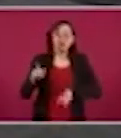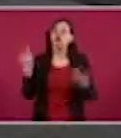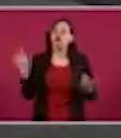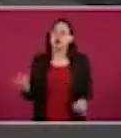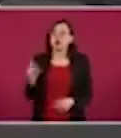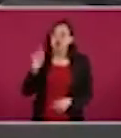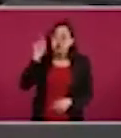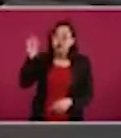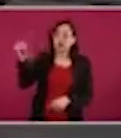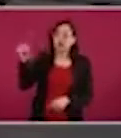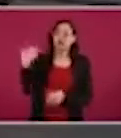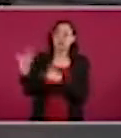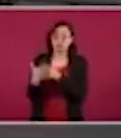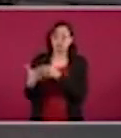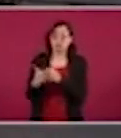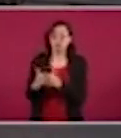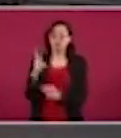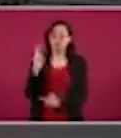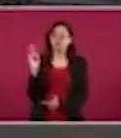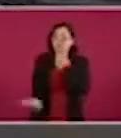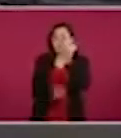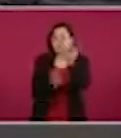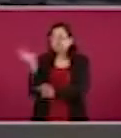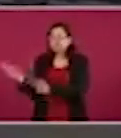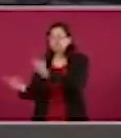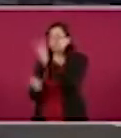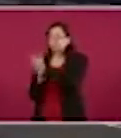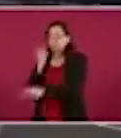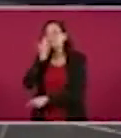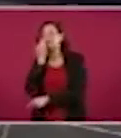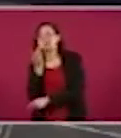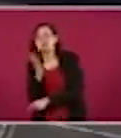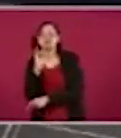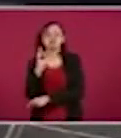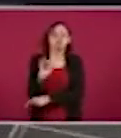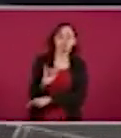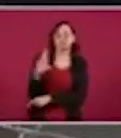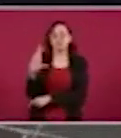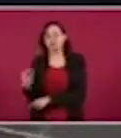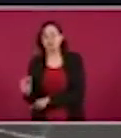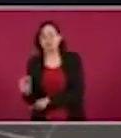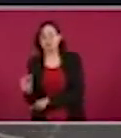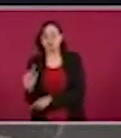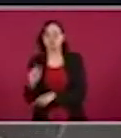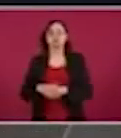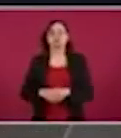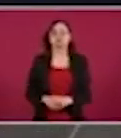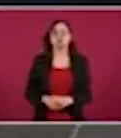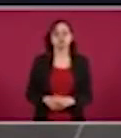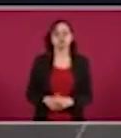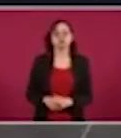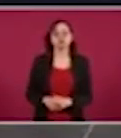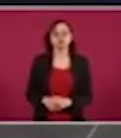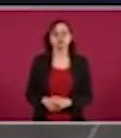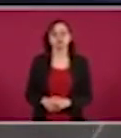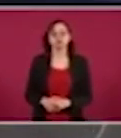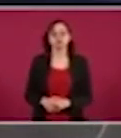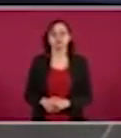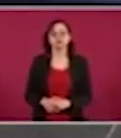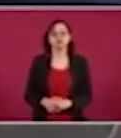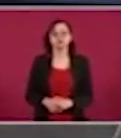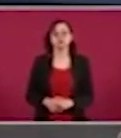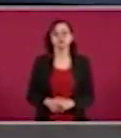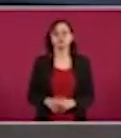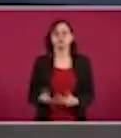alteró la vida y la salud de las mexicanas y mexicanos, pero y del mundo entero, pero también alteró